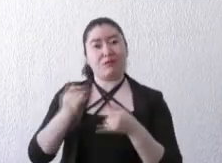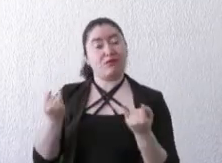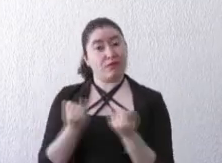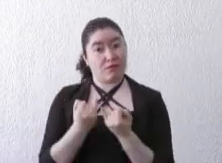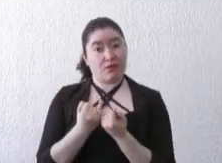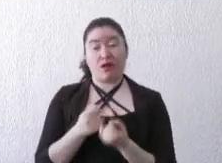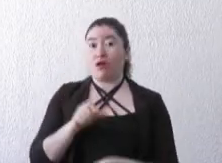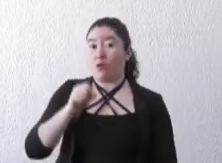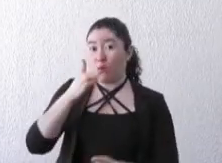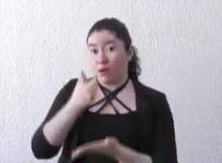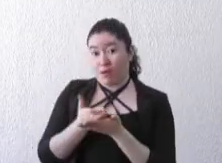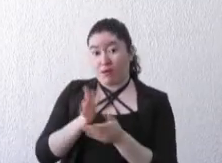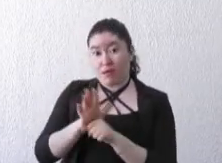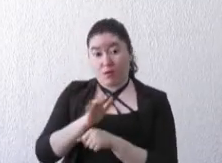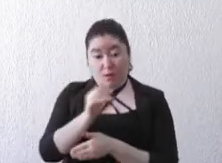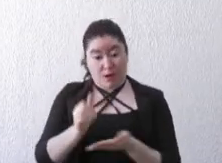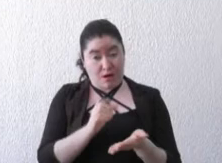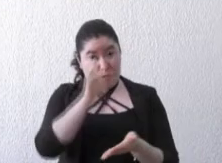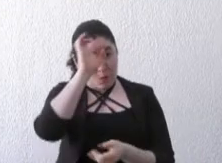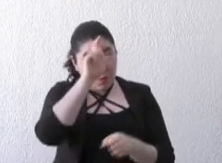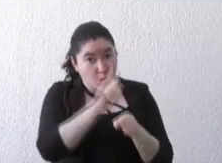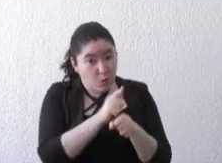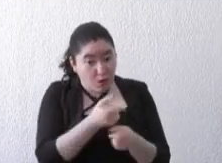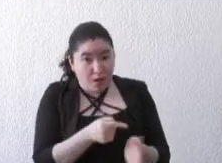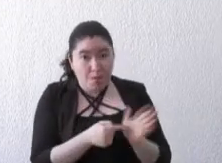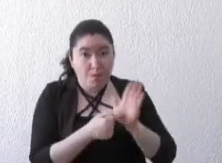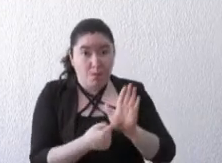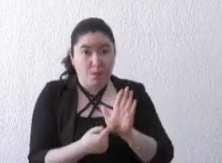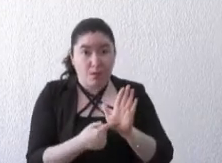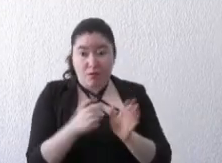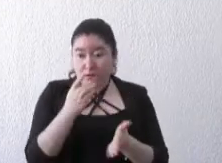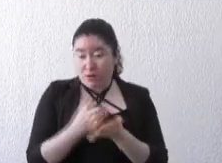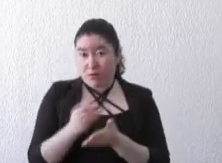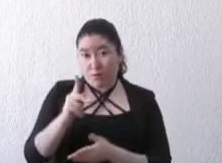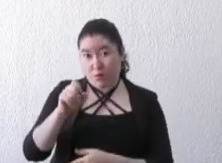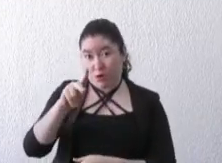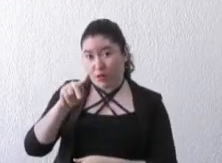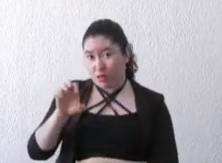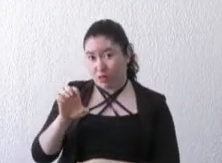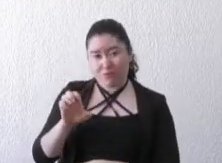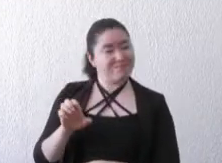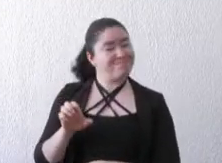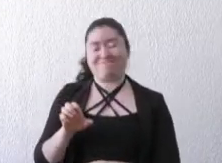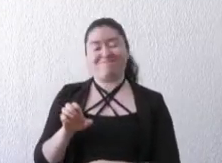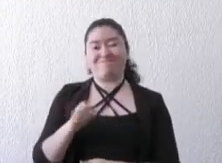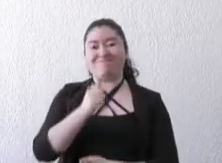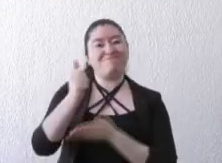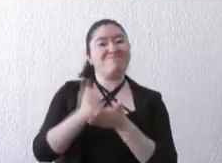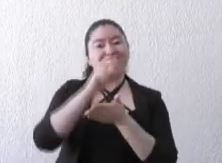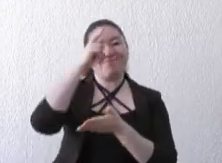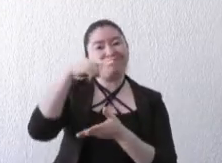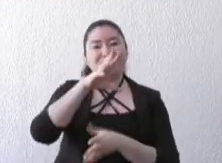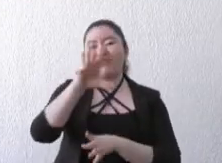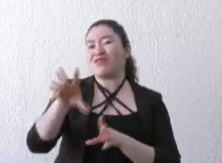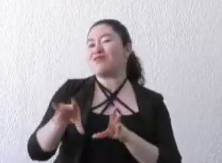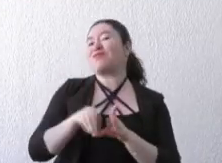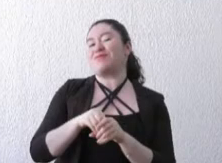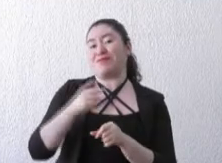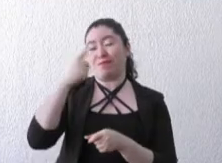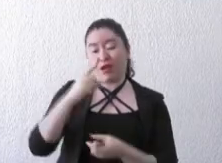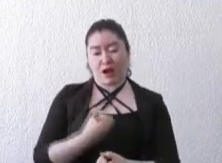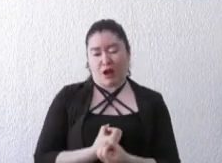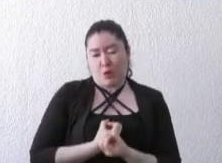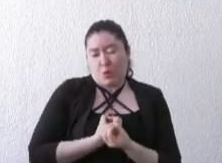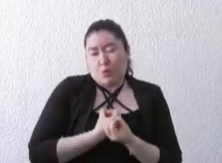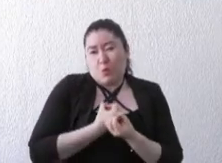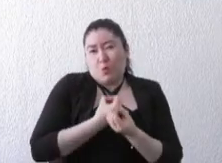identidad cultural de la zona poniente, sino de la Ciudad de México, para convertirse en un lugar comunitario para la libre expresión